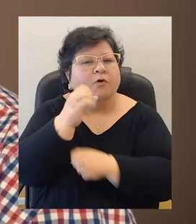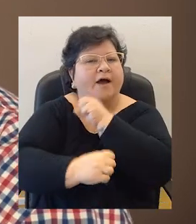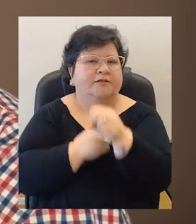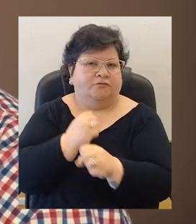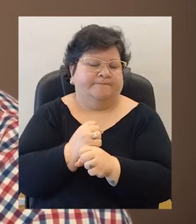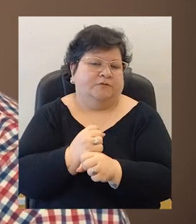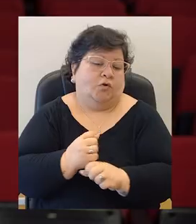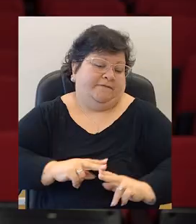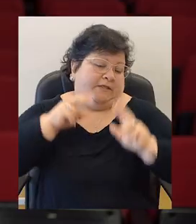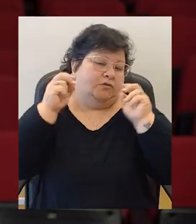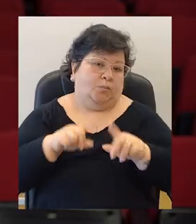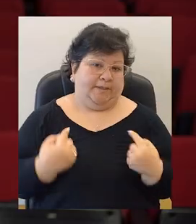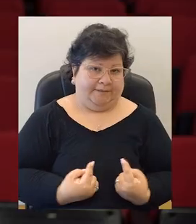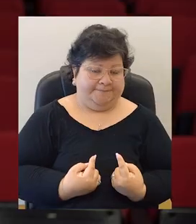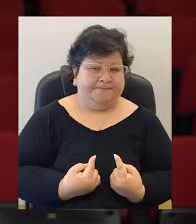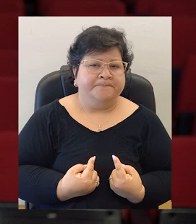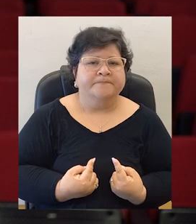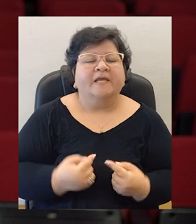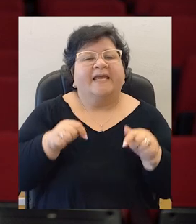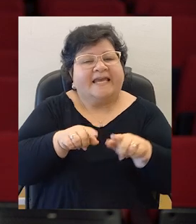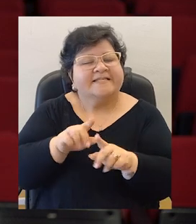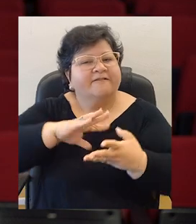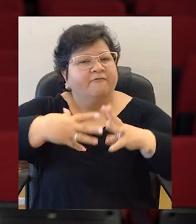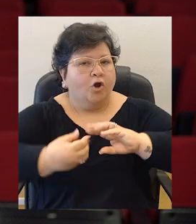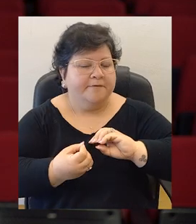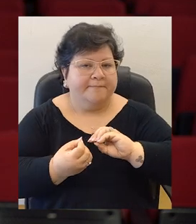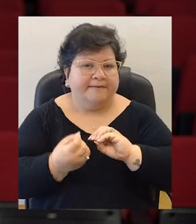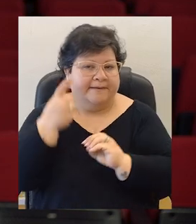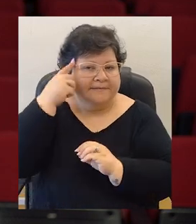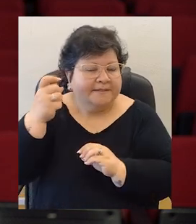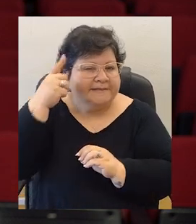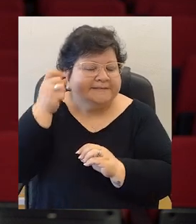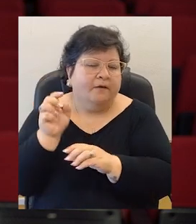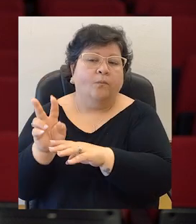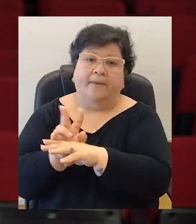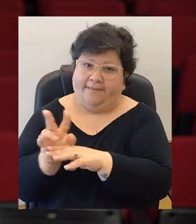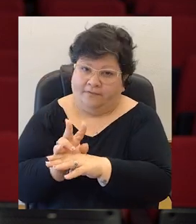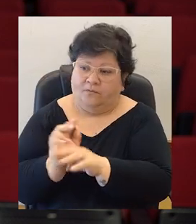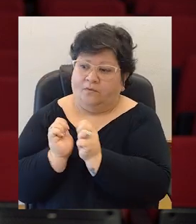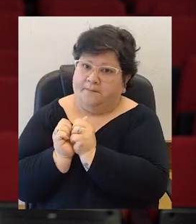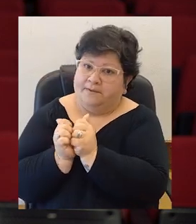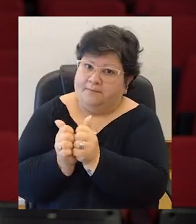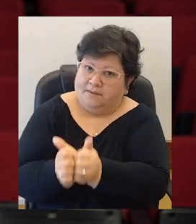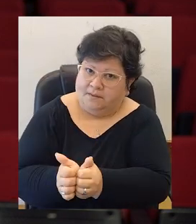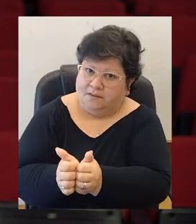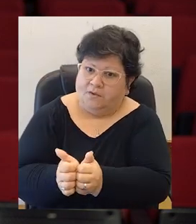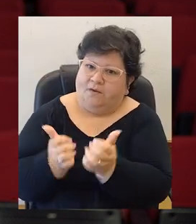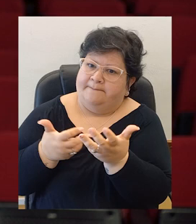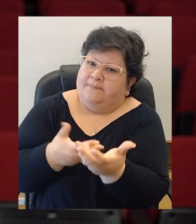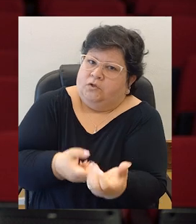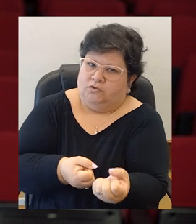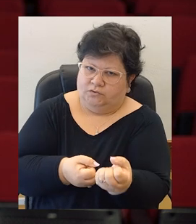estudios nuestros ese tipo de prácticas requiere ciertos cuidados de ciertas acompañamiento nosotros no pretendemos